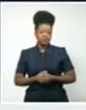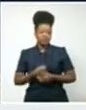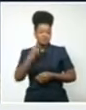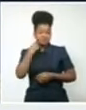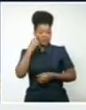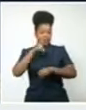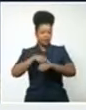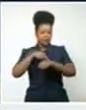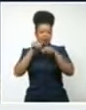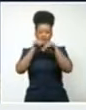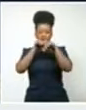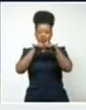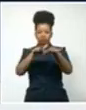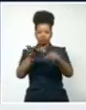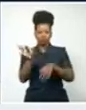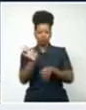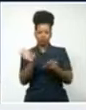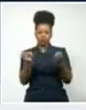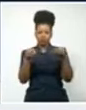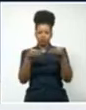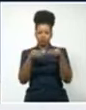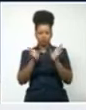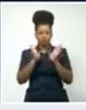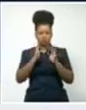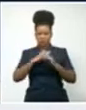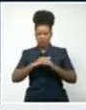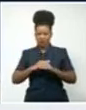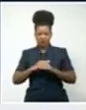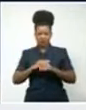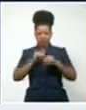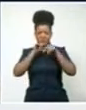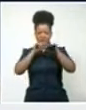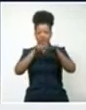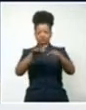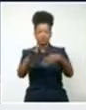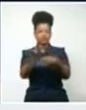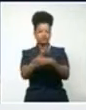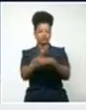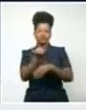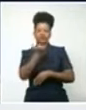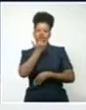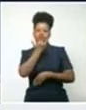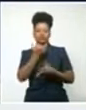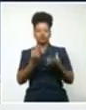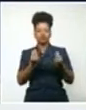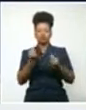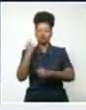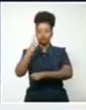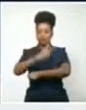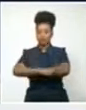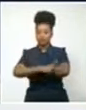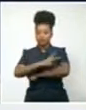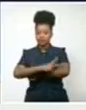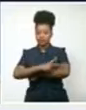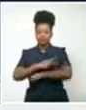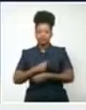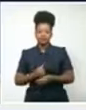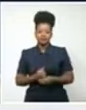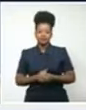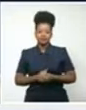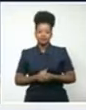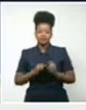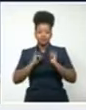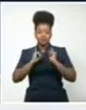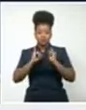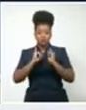acaba. Pandemia cuando afecta a todos, a varios continentes. y creo que los datos que además acabo